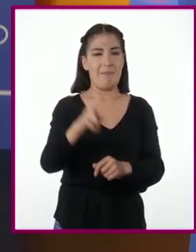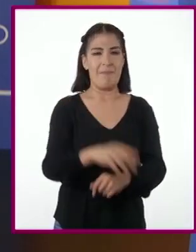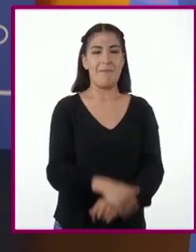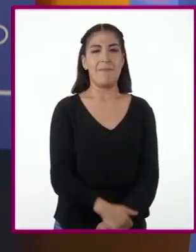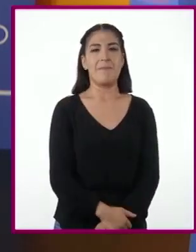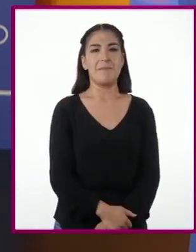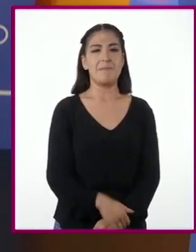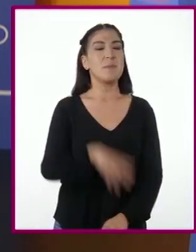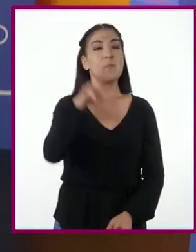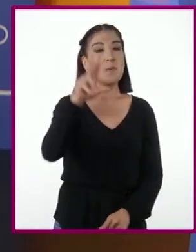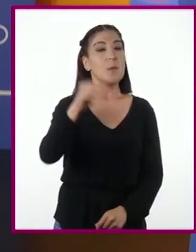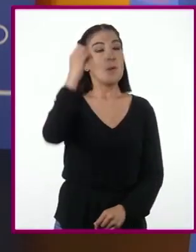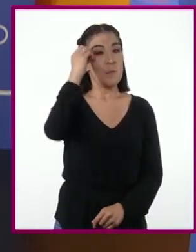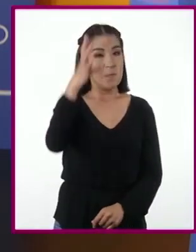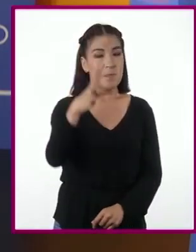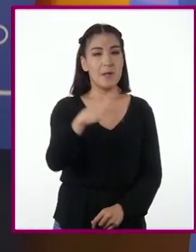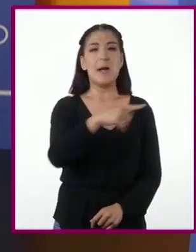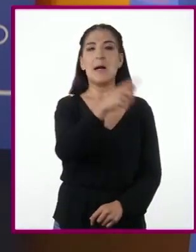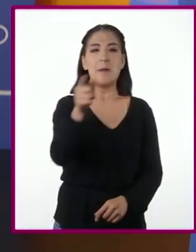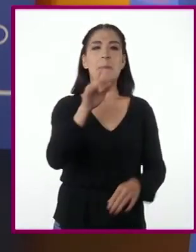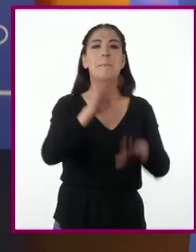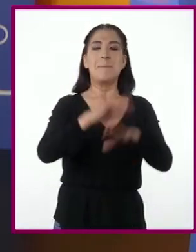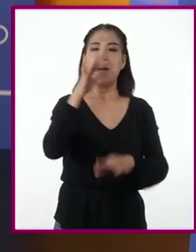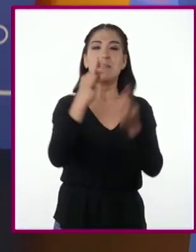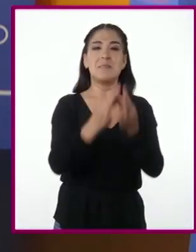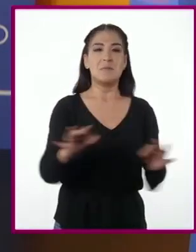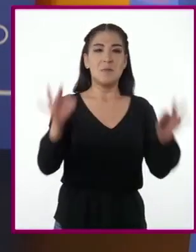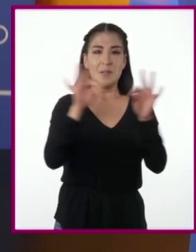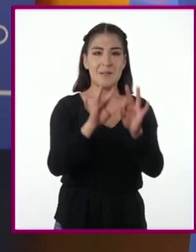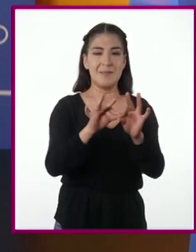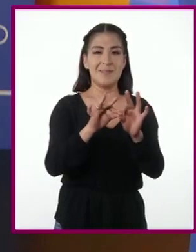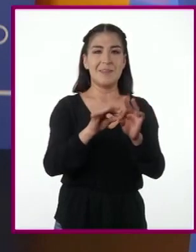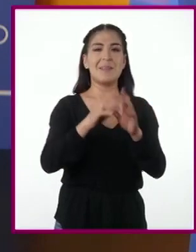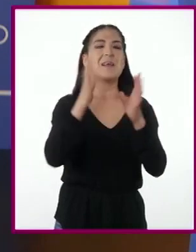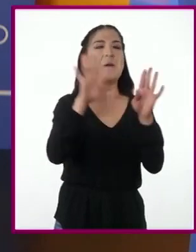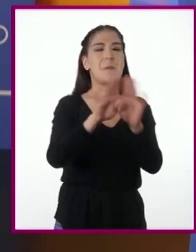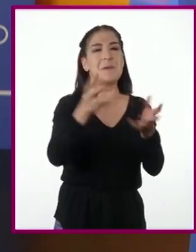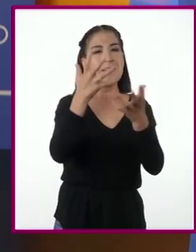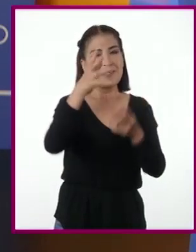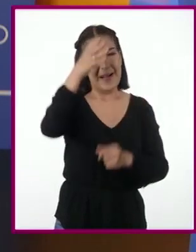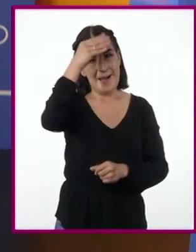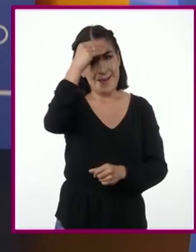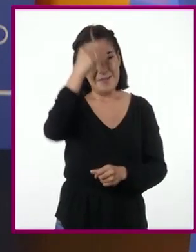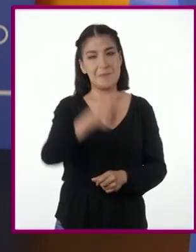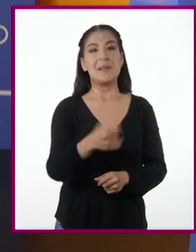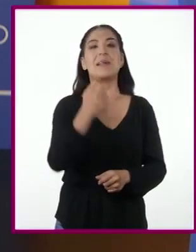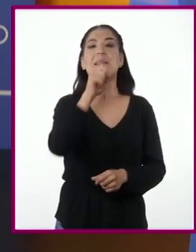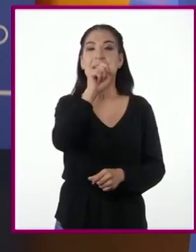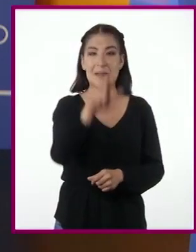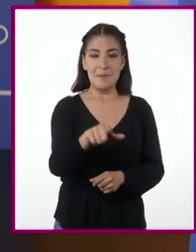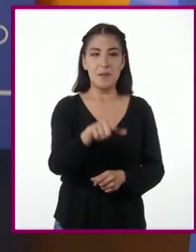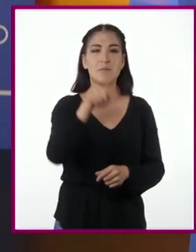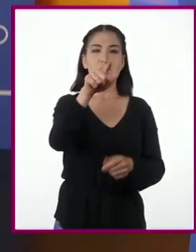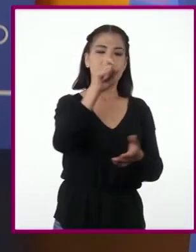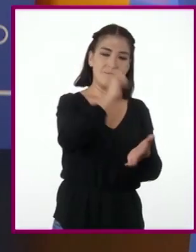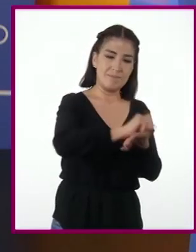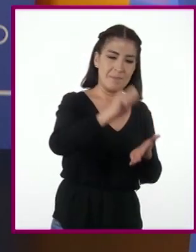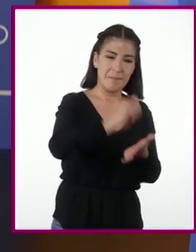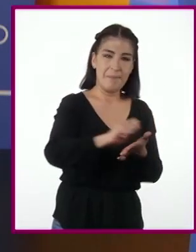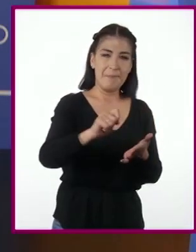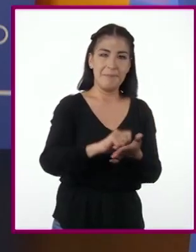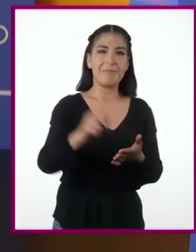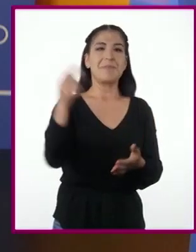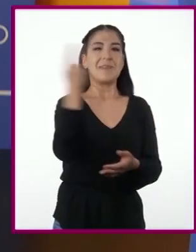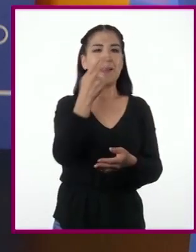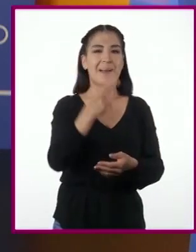No olvides que lo más importante es el deseo de aprender y, para escribir, hay